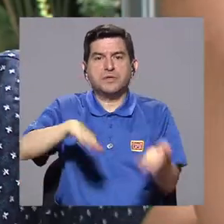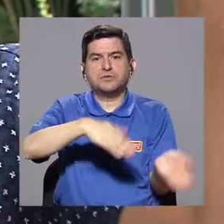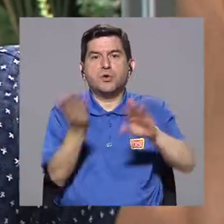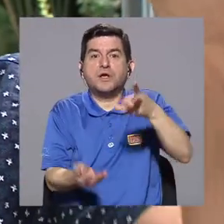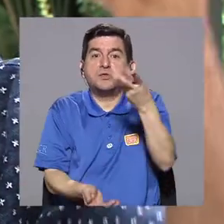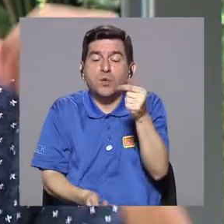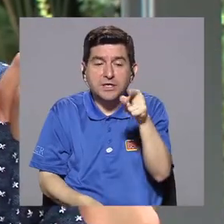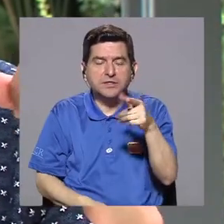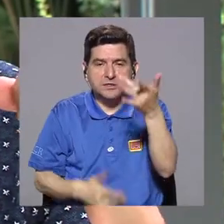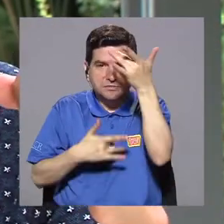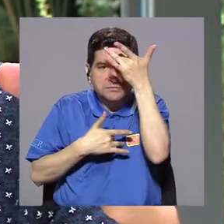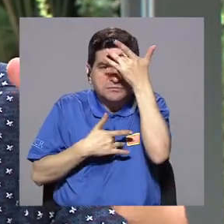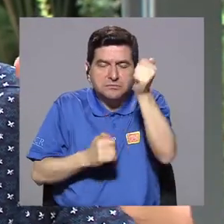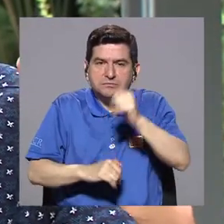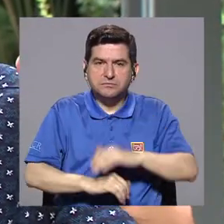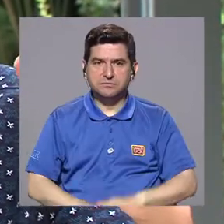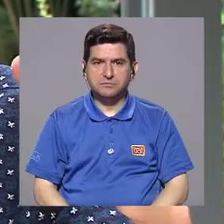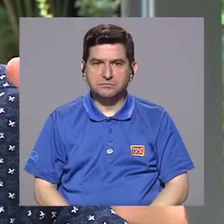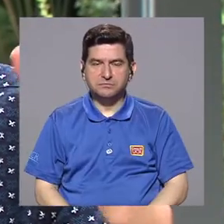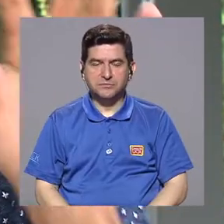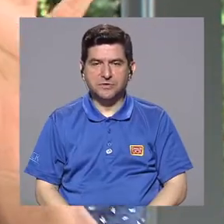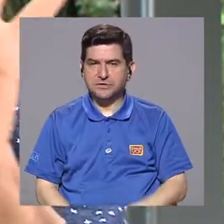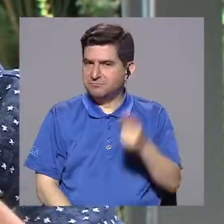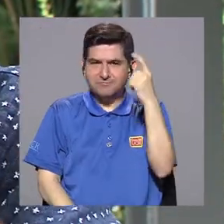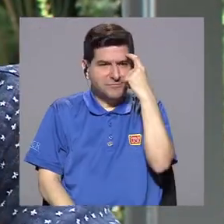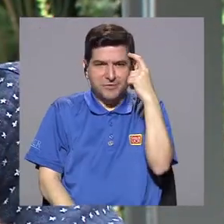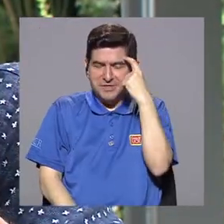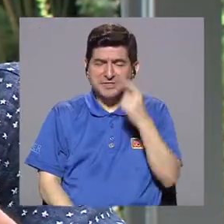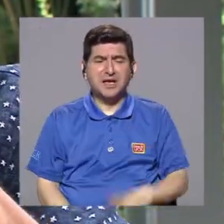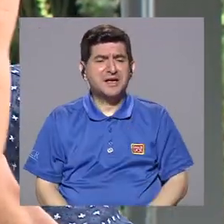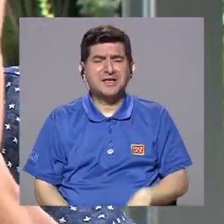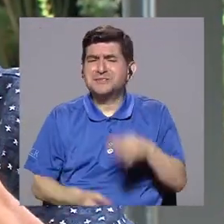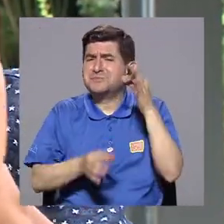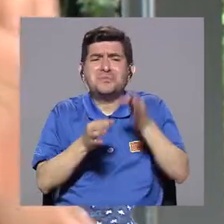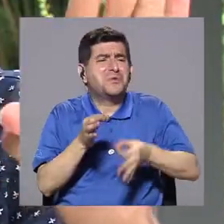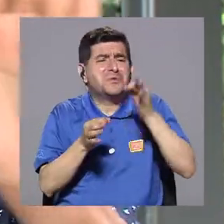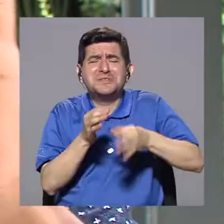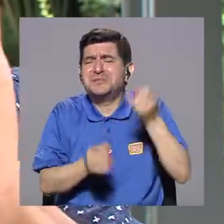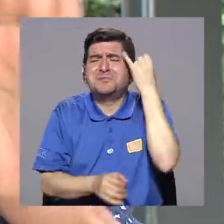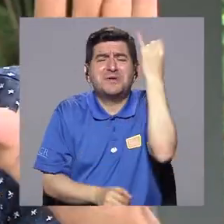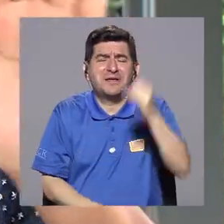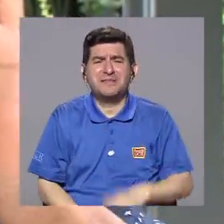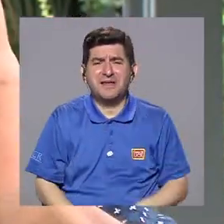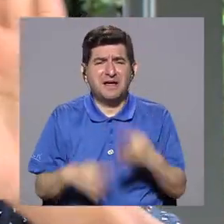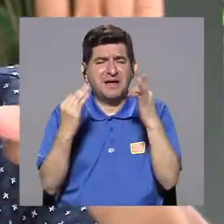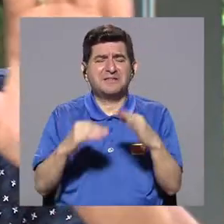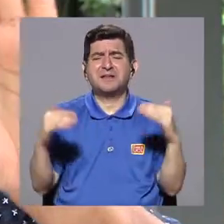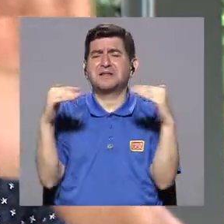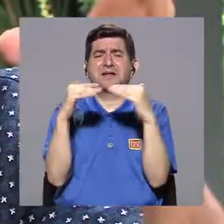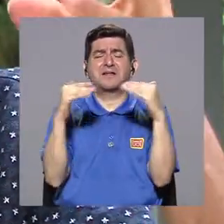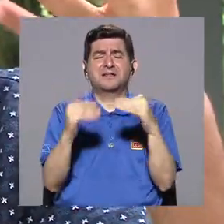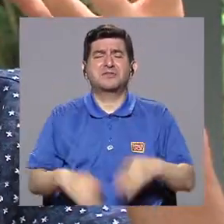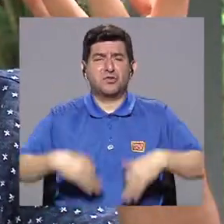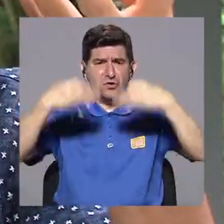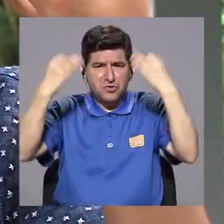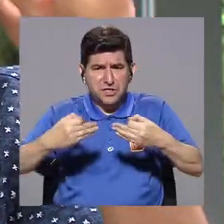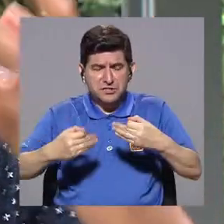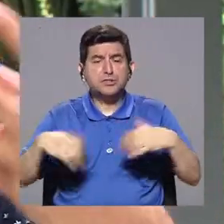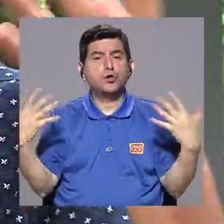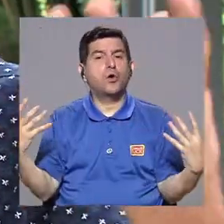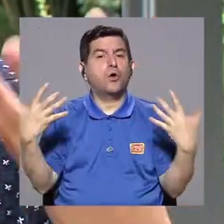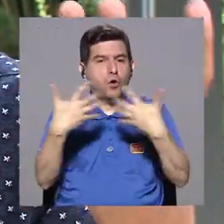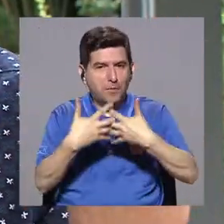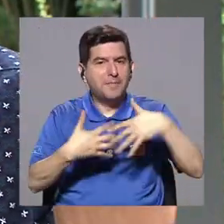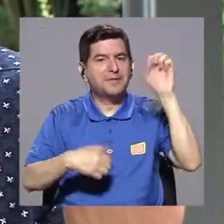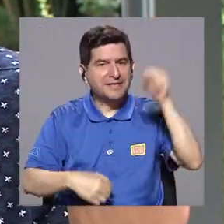gente puede morir además por ese tipo de enfermedades. Uh-huh. O sea, no estamos tomando en cuenta, estamos simplificando demasiado, o sea, como tratando de equiparar medidas que